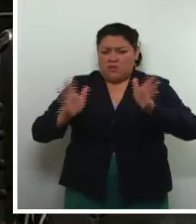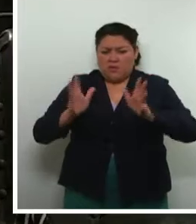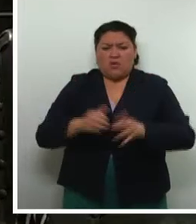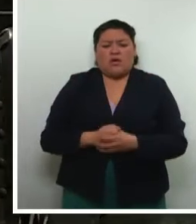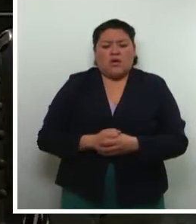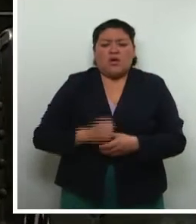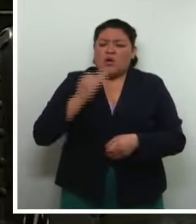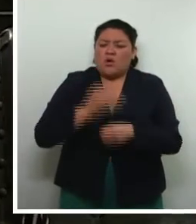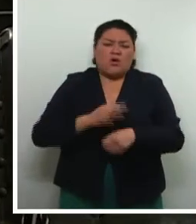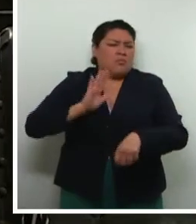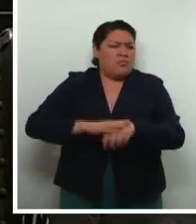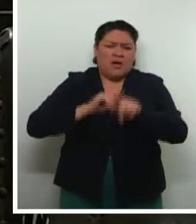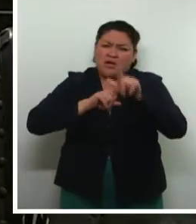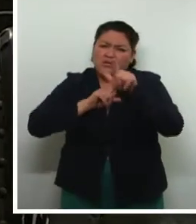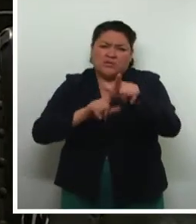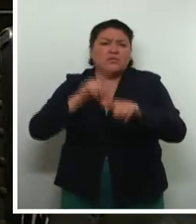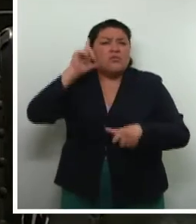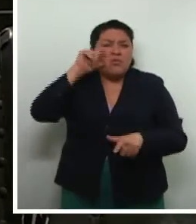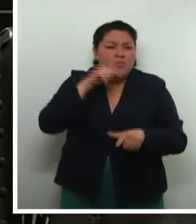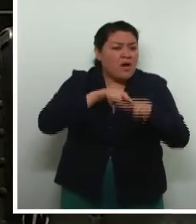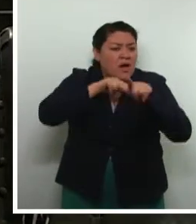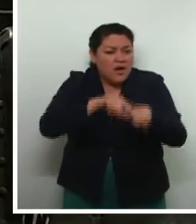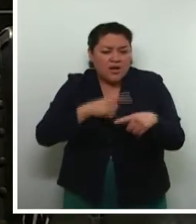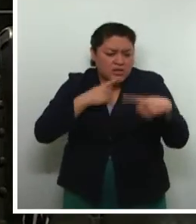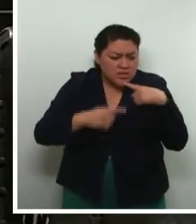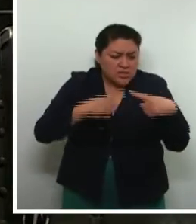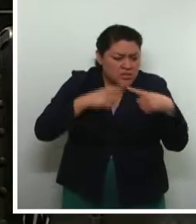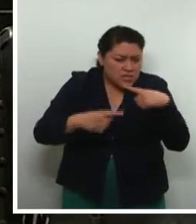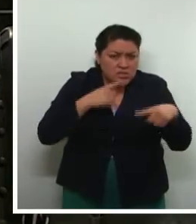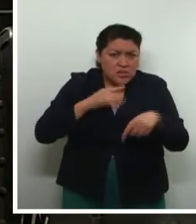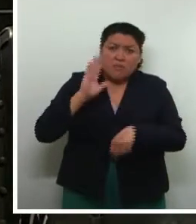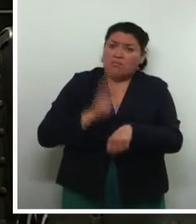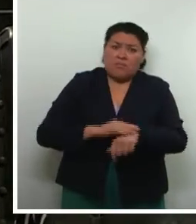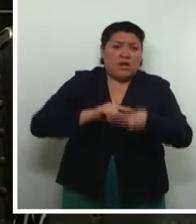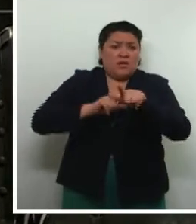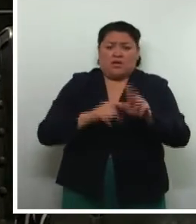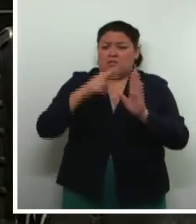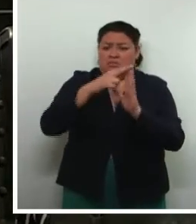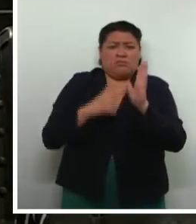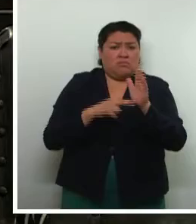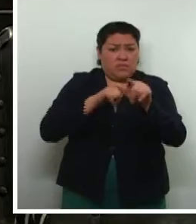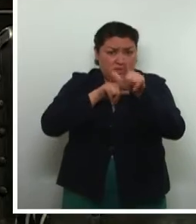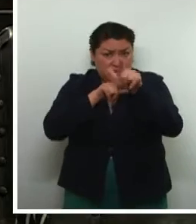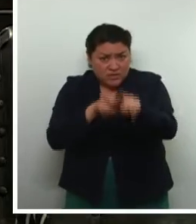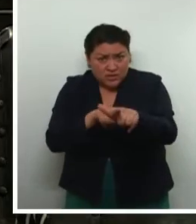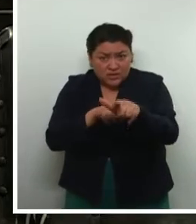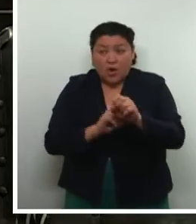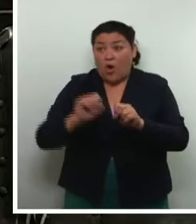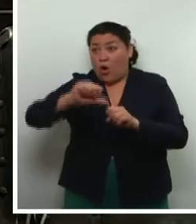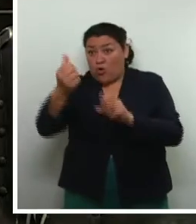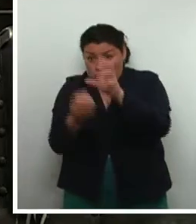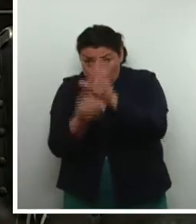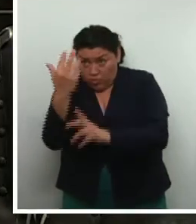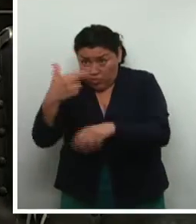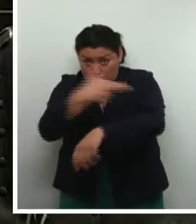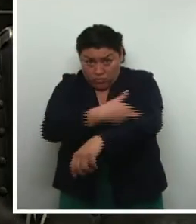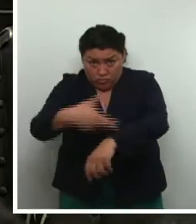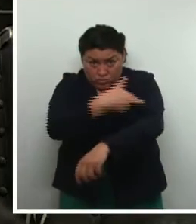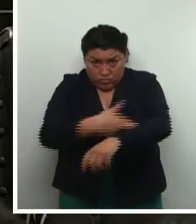Vamos a continuar trabajando el día de mañana y vamos a tener que seguir con el mismo procedimiento en tanto no se dicte un